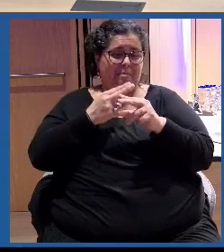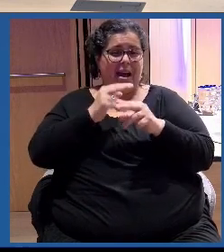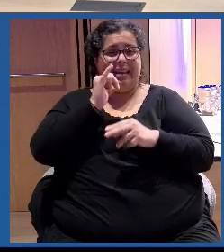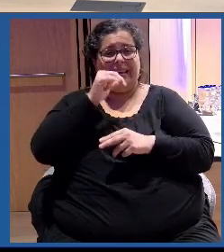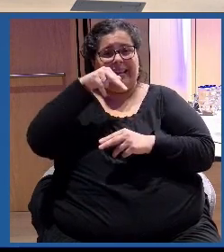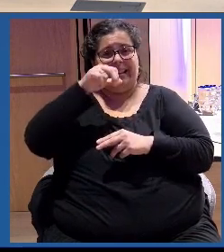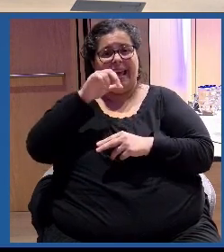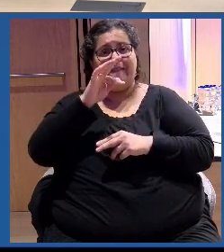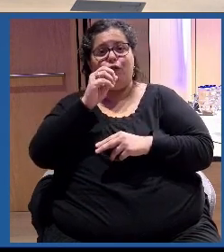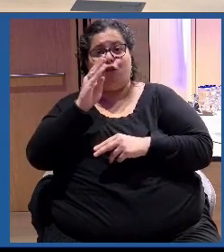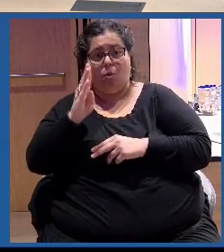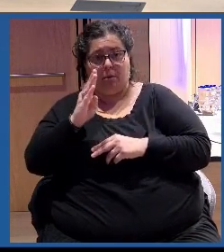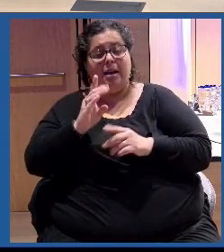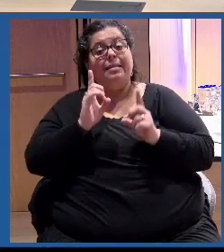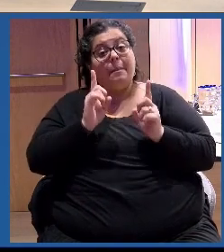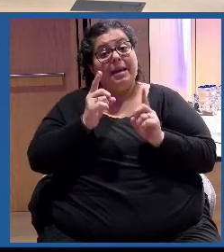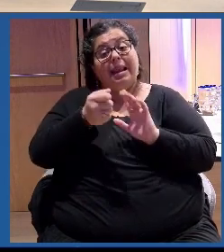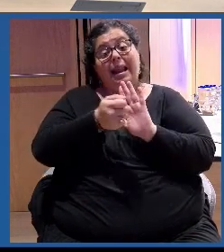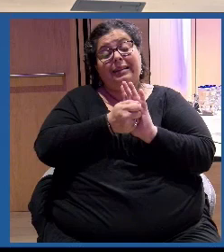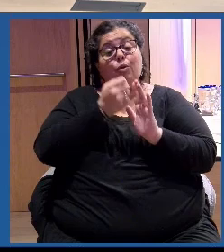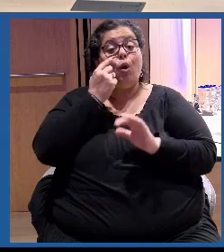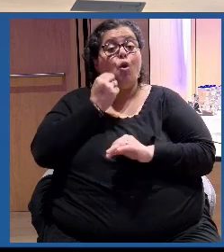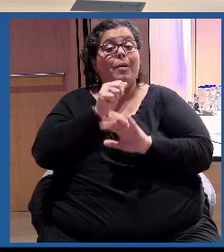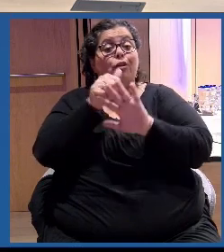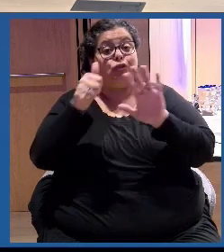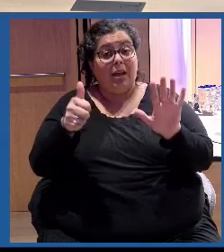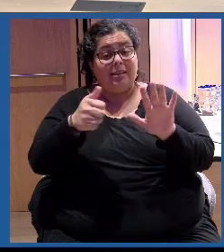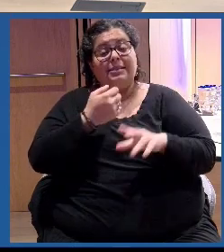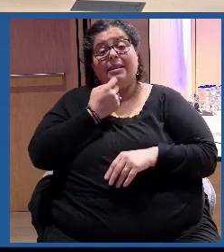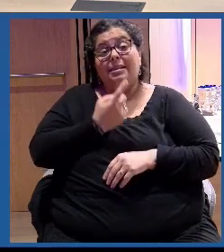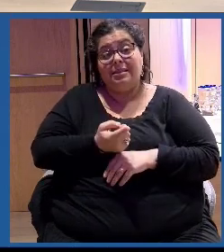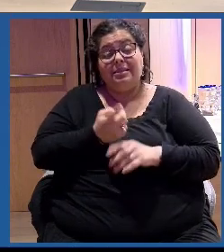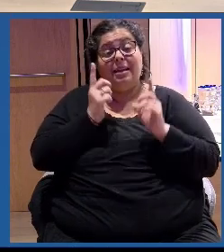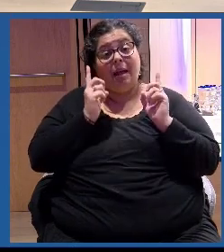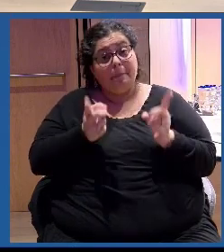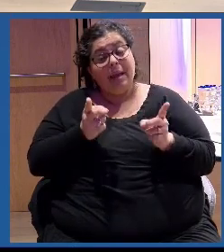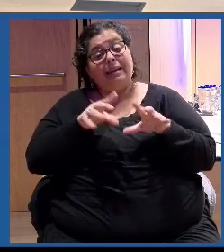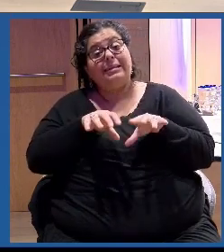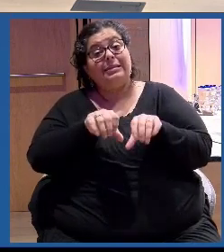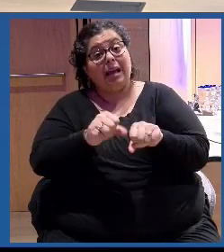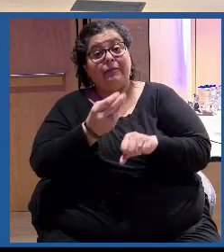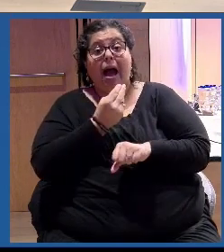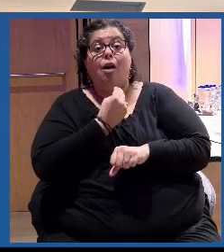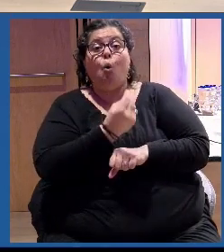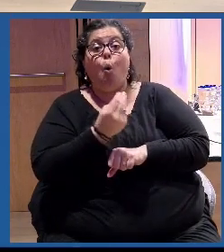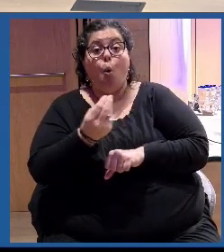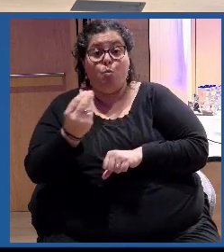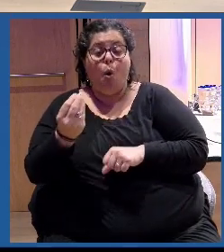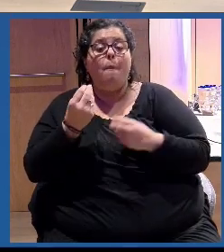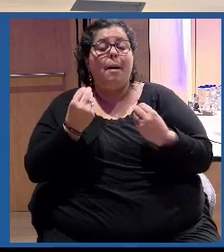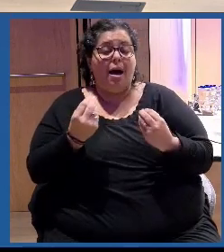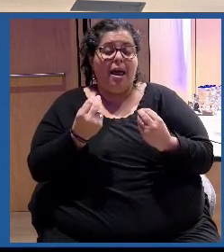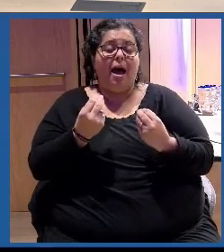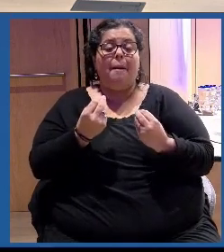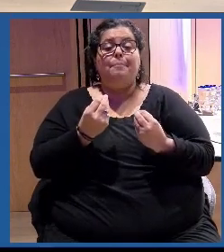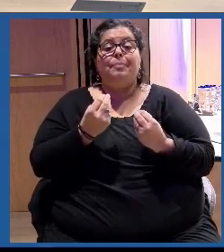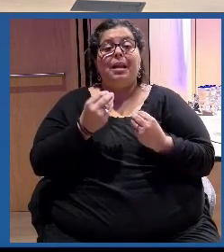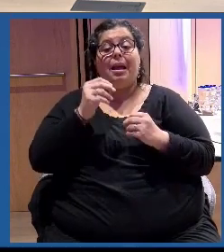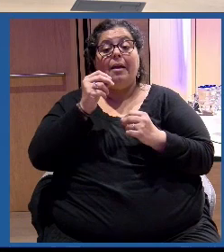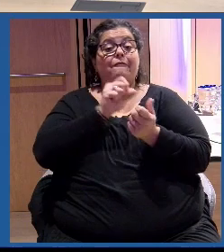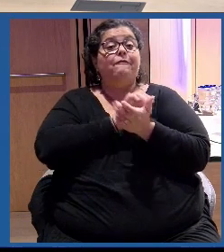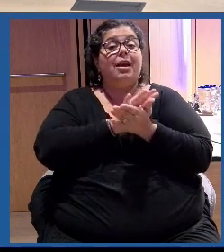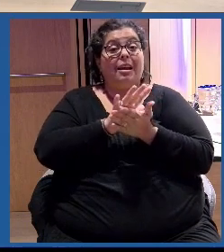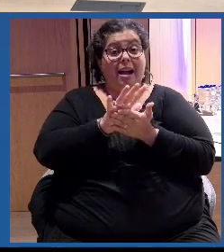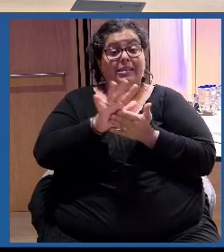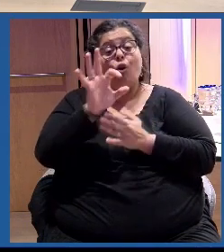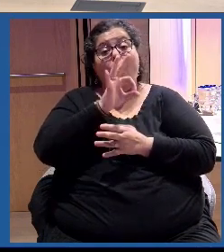Uruguay. Y en su artículo número 6 establece también la reserva de cupos para el caso de las becas y